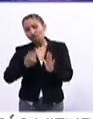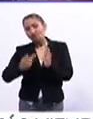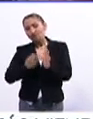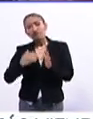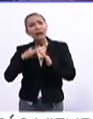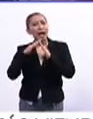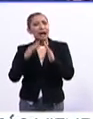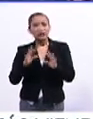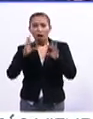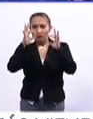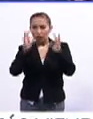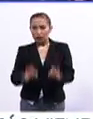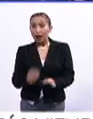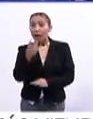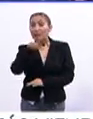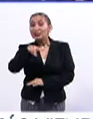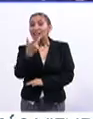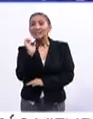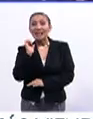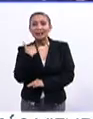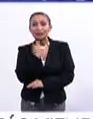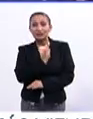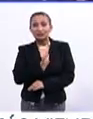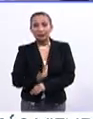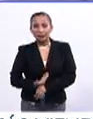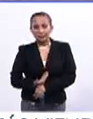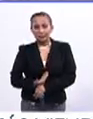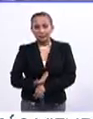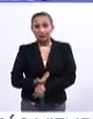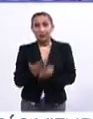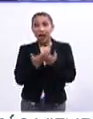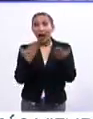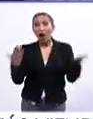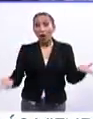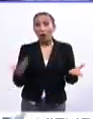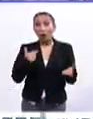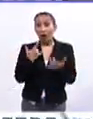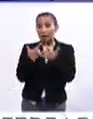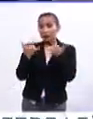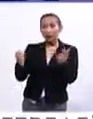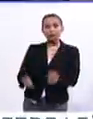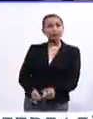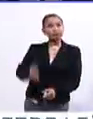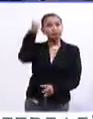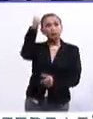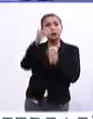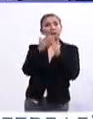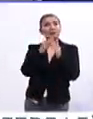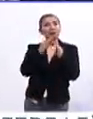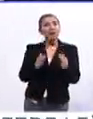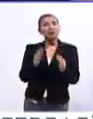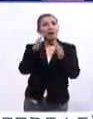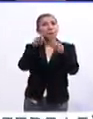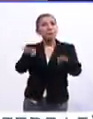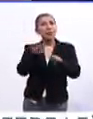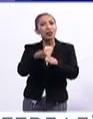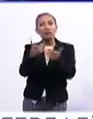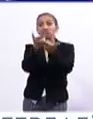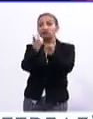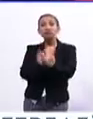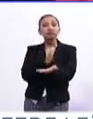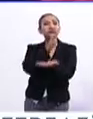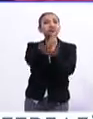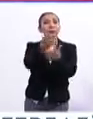fue la residencia oficial de 13 expresidentes. Y ahora, en un hecho histórico, la Residencia Oficial de Los Pinos abrió